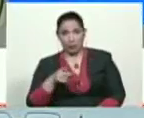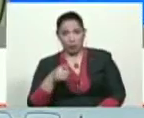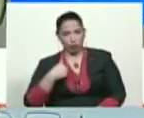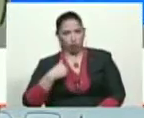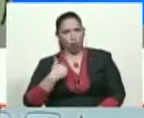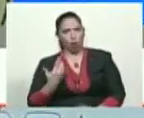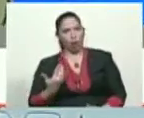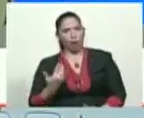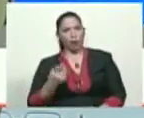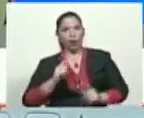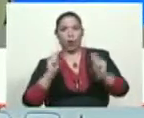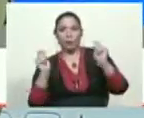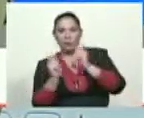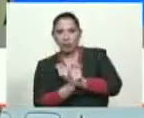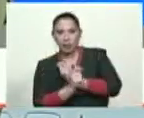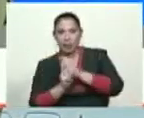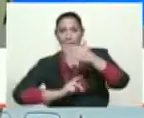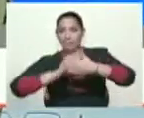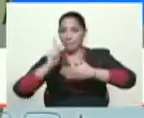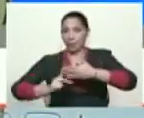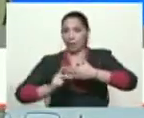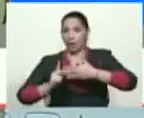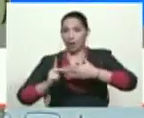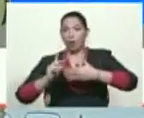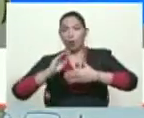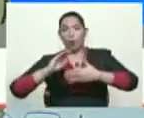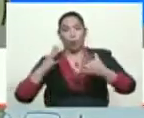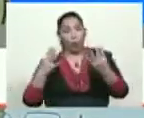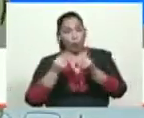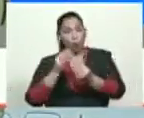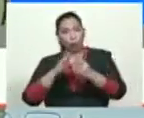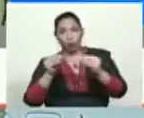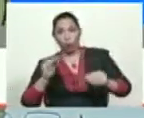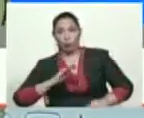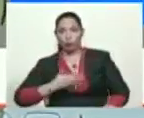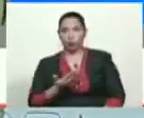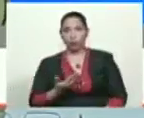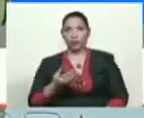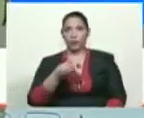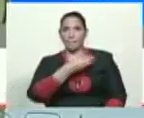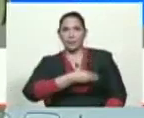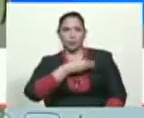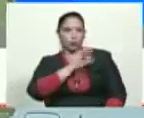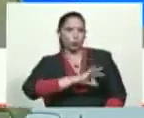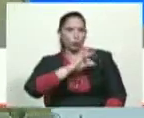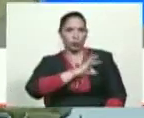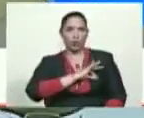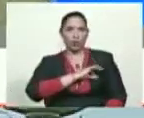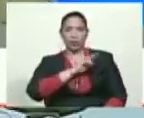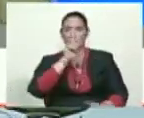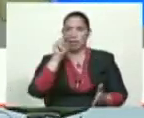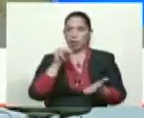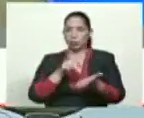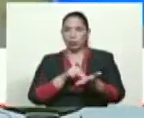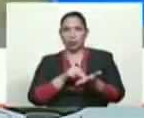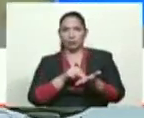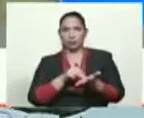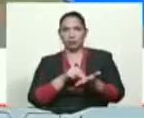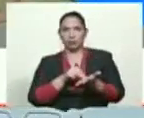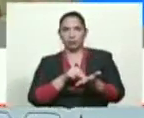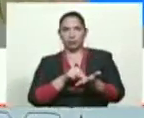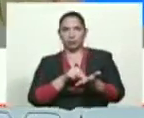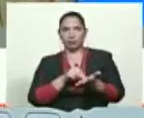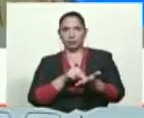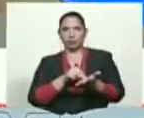empeño en convertir el plan juntos todo es posible en una misión socialista nacional que